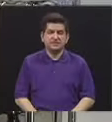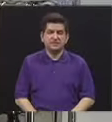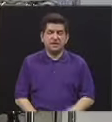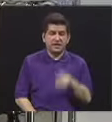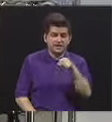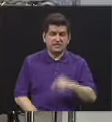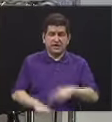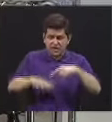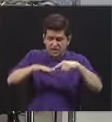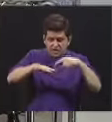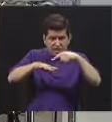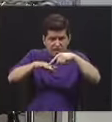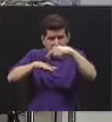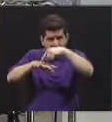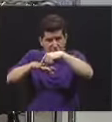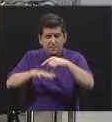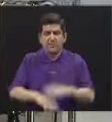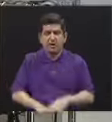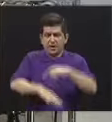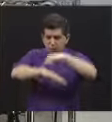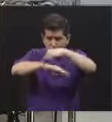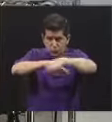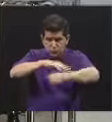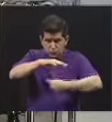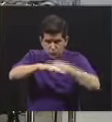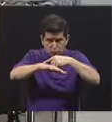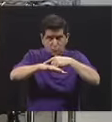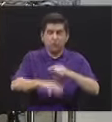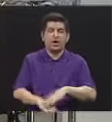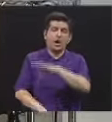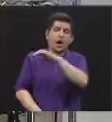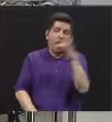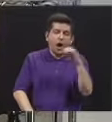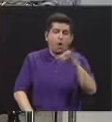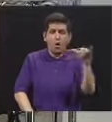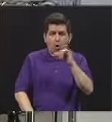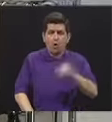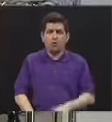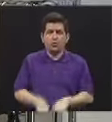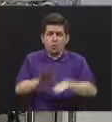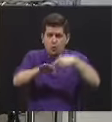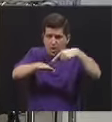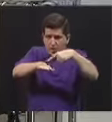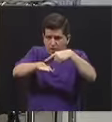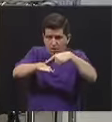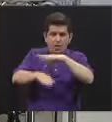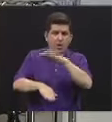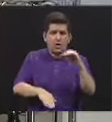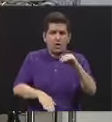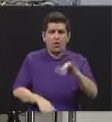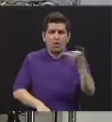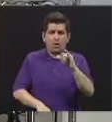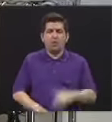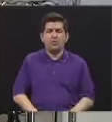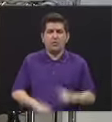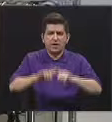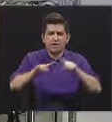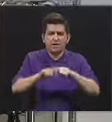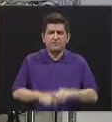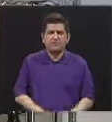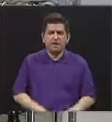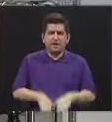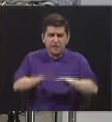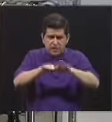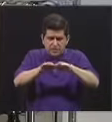sean las articulaciones de las manos muñeca manos dedos verdad o también tobillos y la